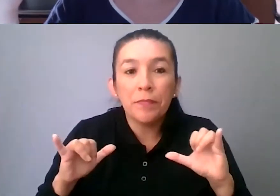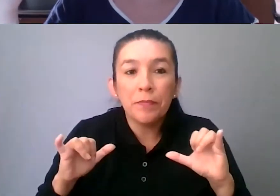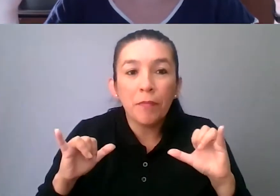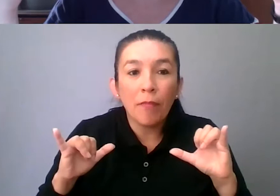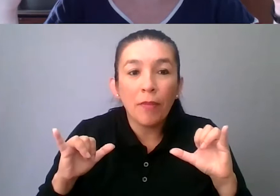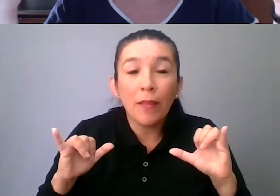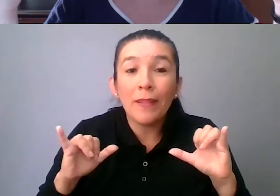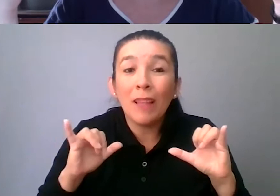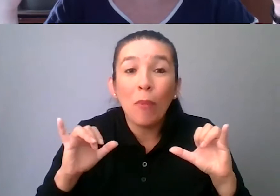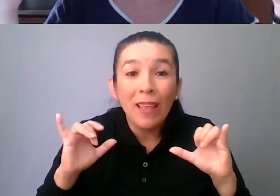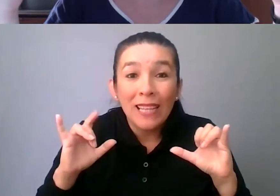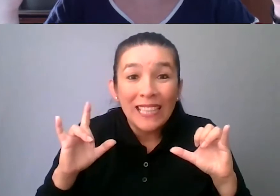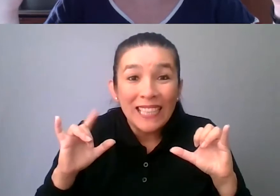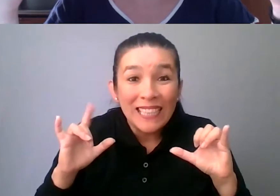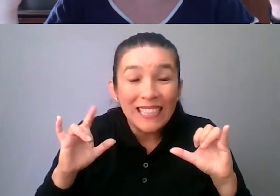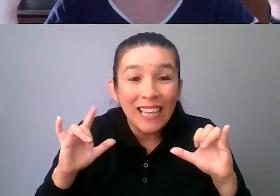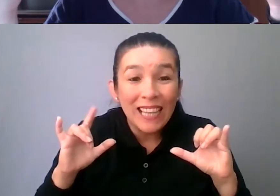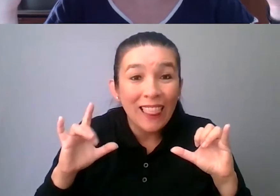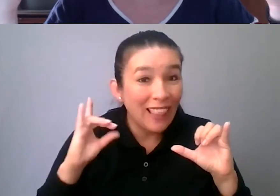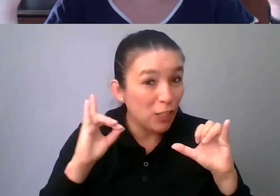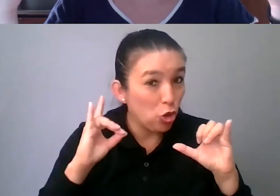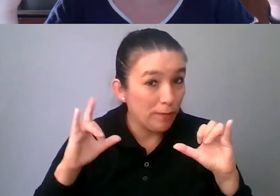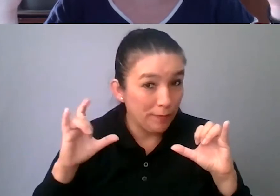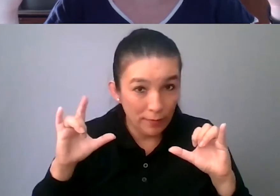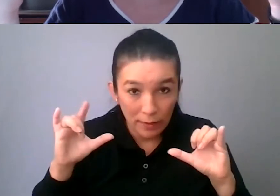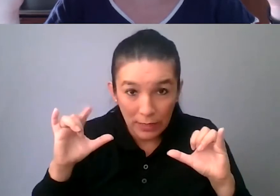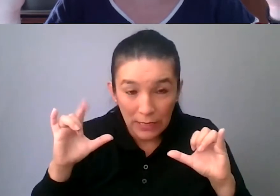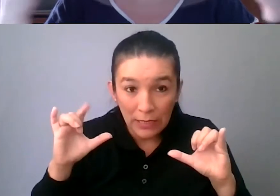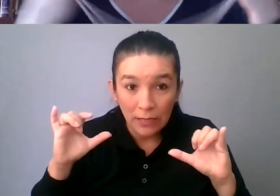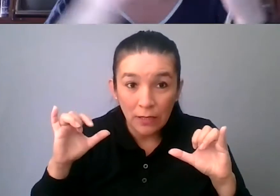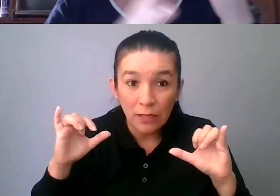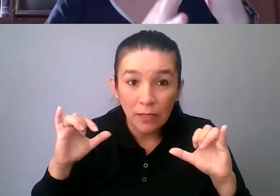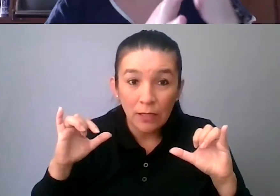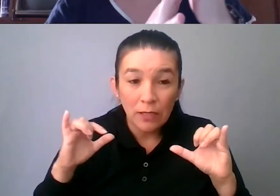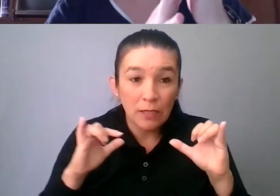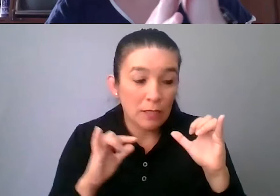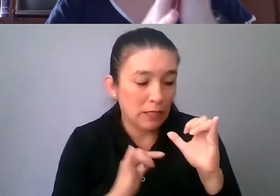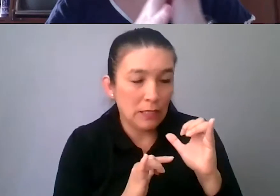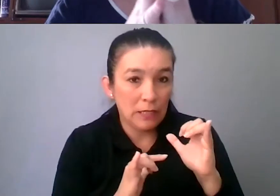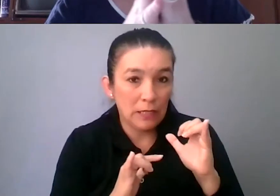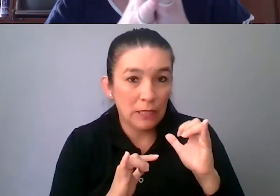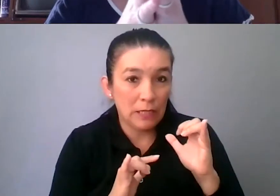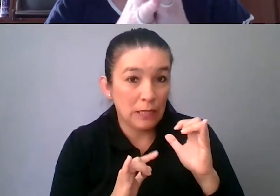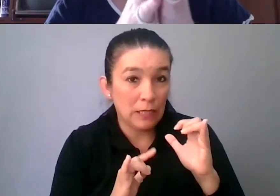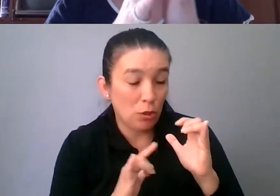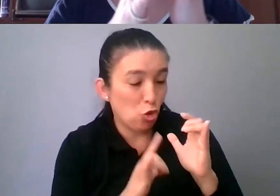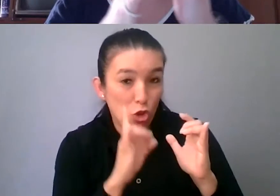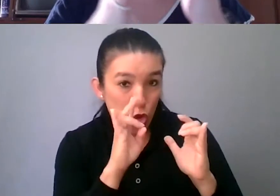Con el índice de su mano derecha van a tomar las dos cuerdas palmares de la izquierda y